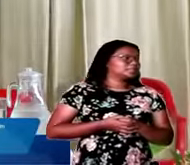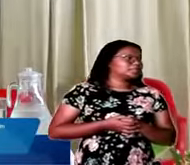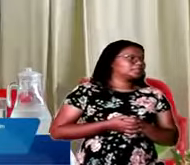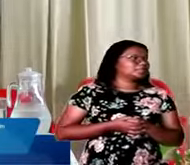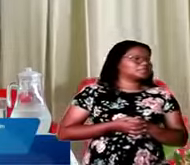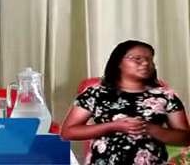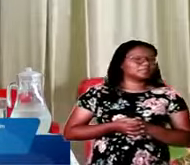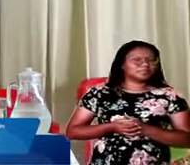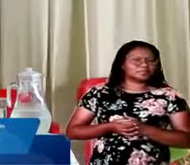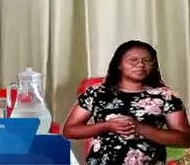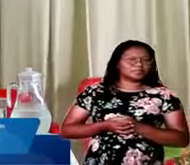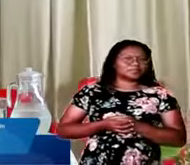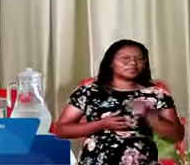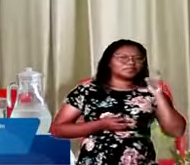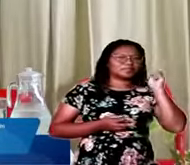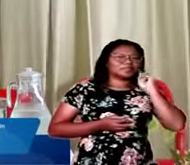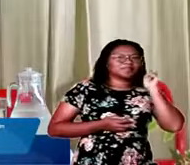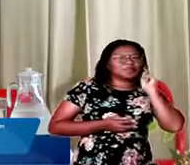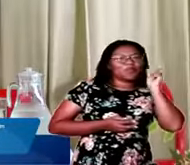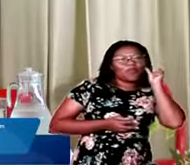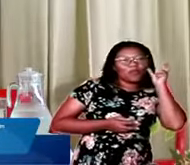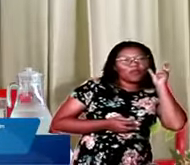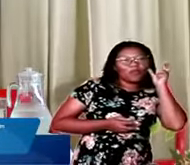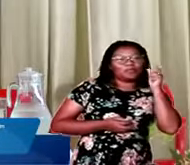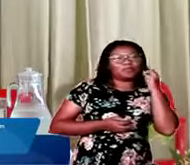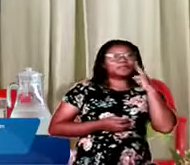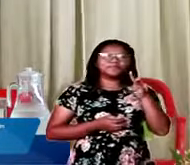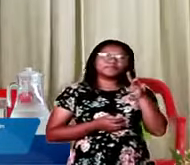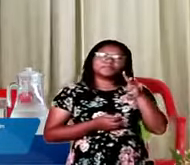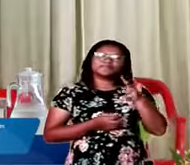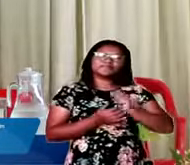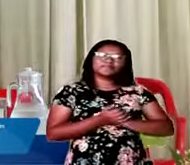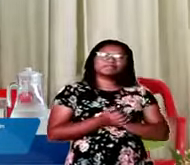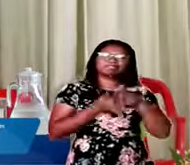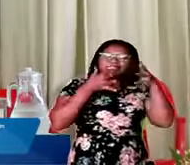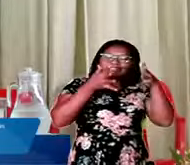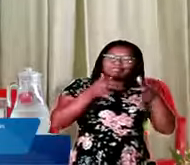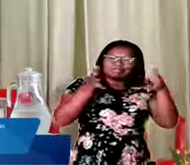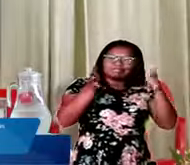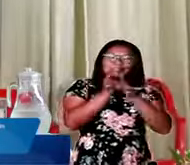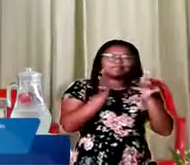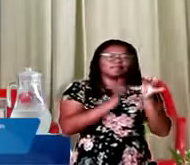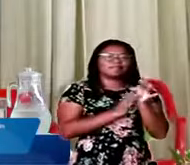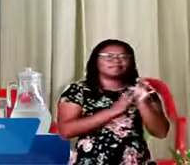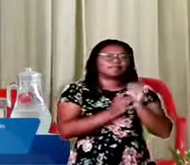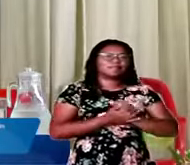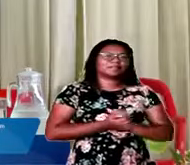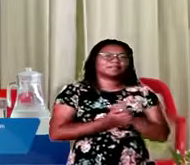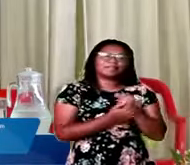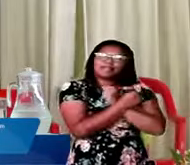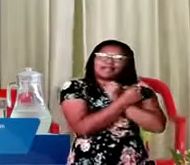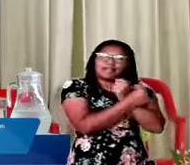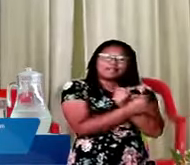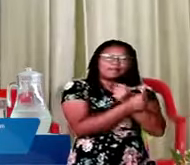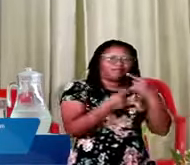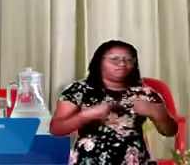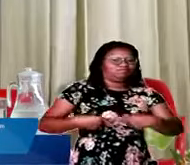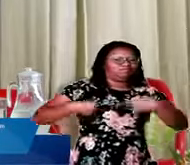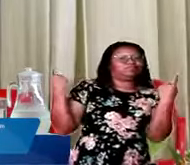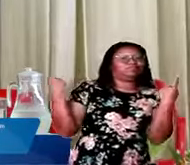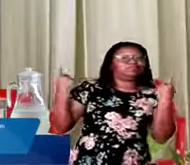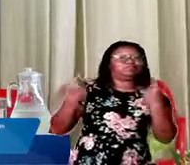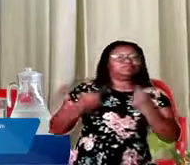Escuche bien, hermano, la enseñanza de Jesús. Amad a vuestros enemigos.